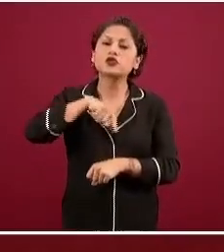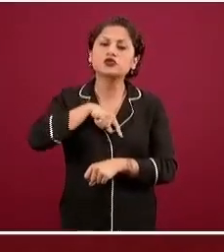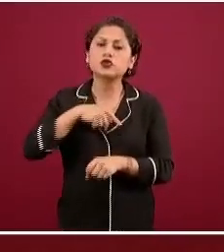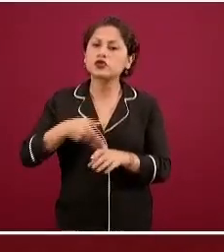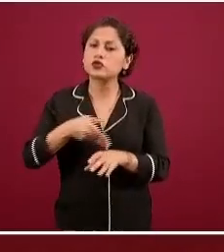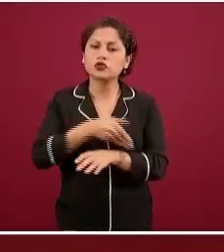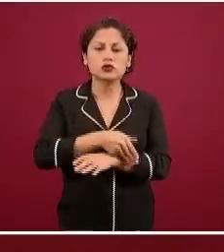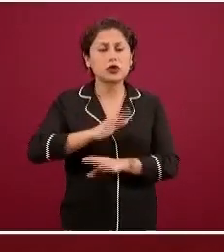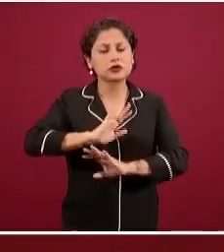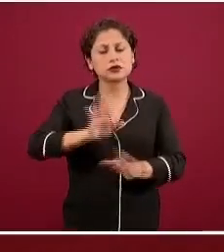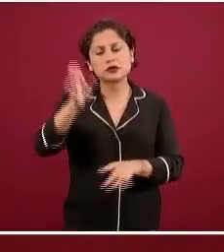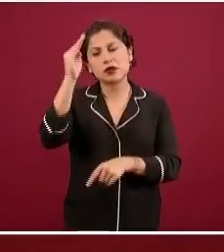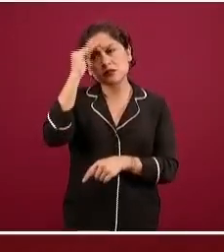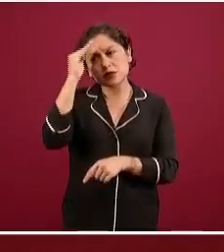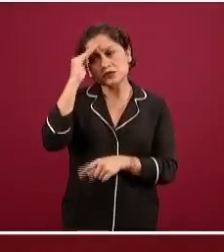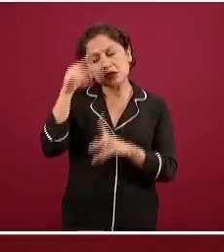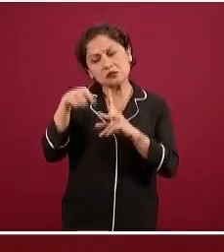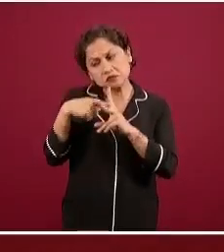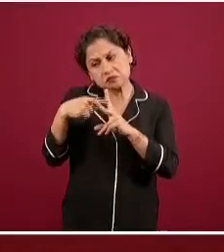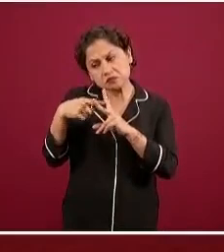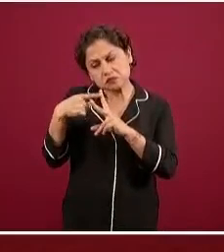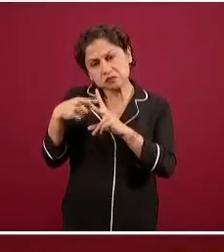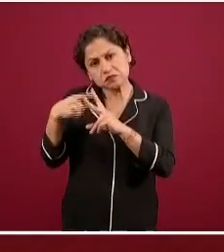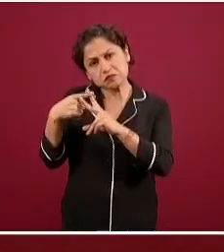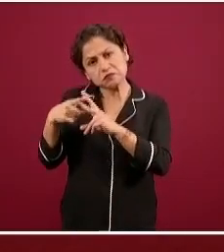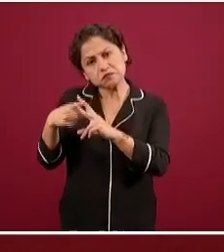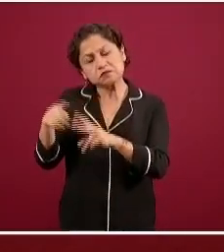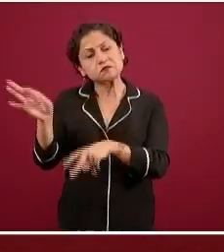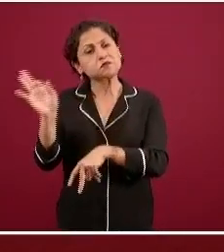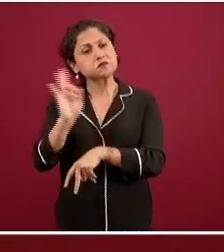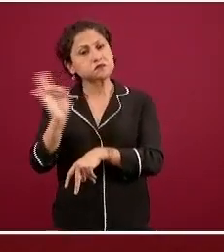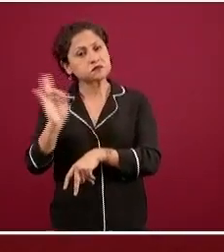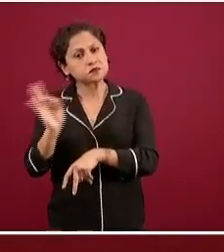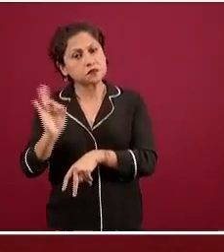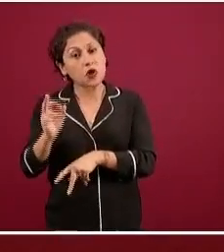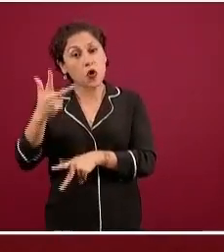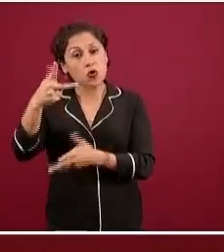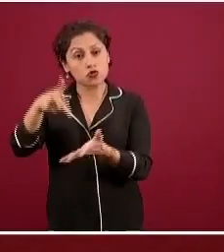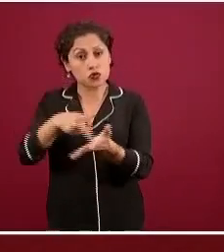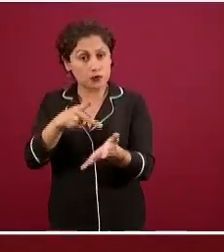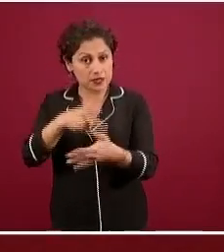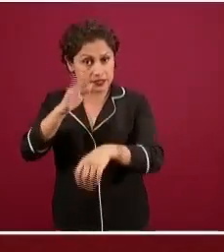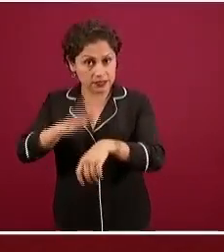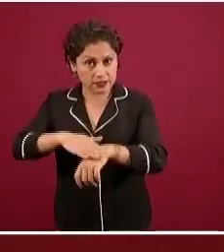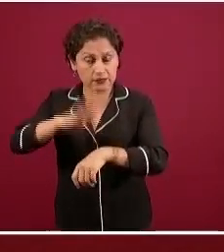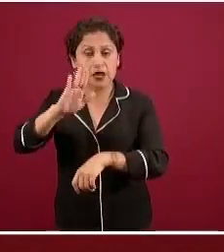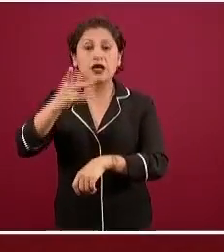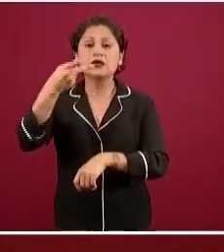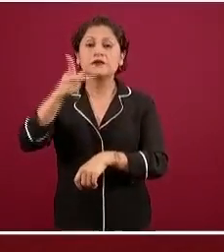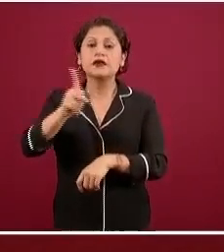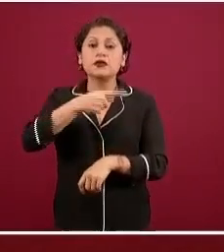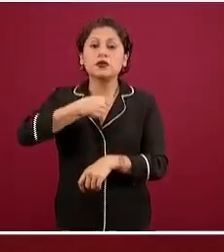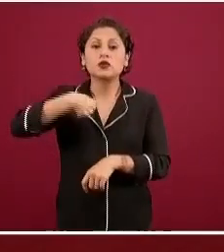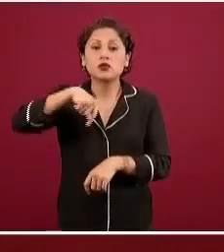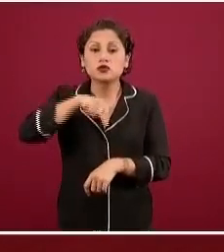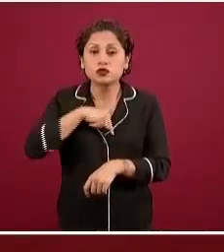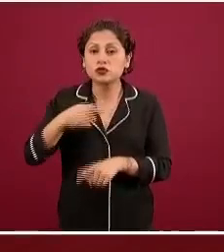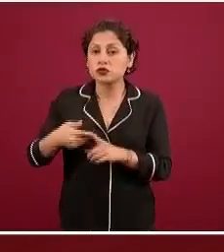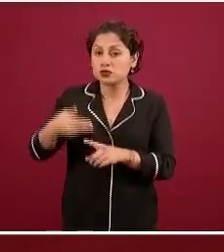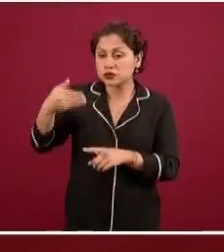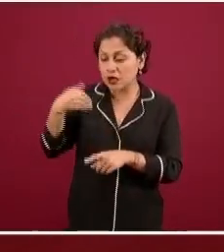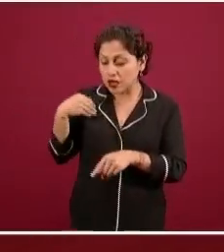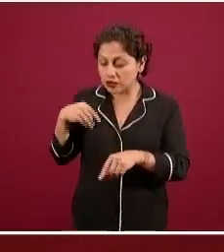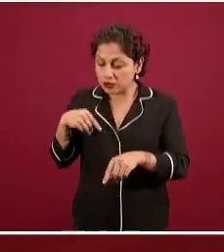de que tengamos este número de casos o que sea 8 veces mayor, el comportamiento en el tiempo y en el